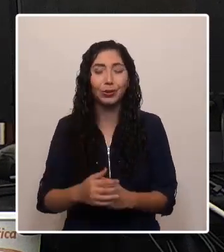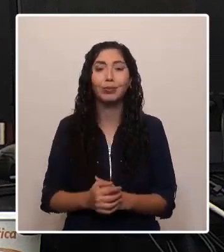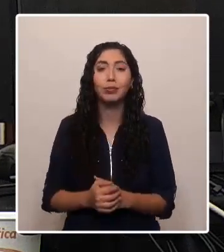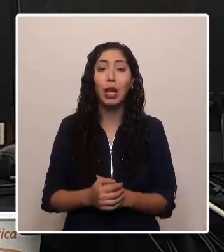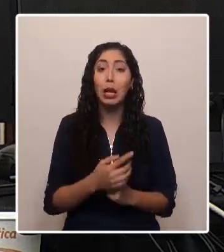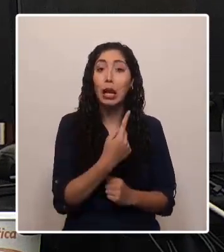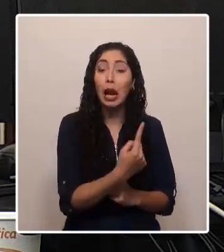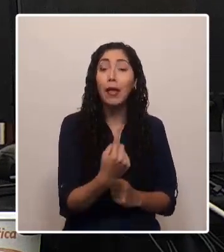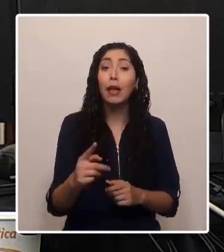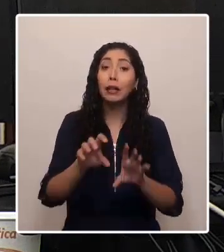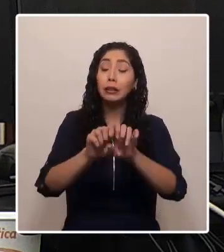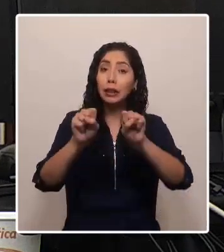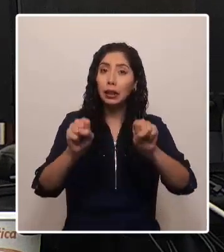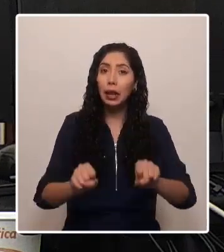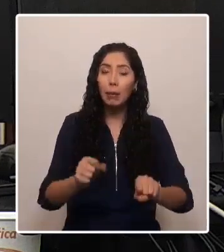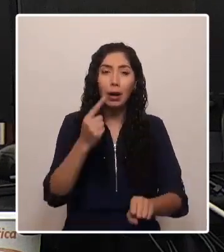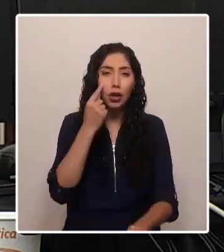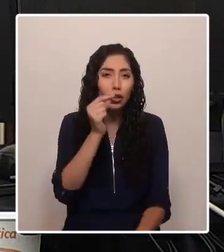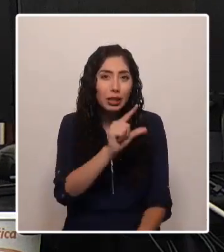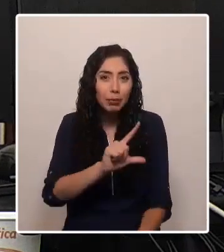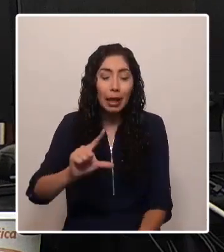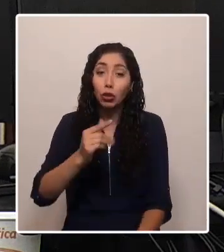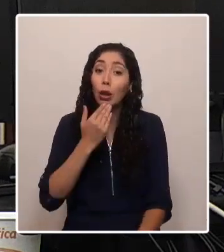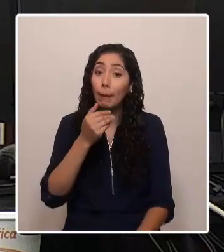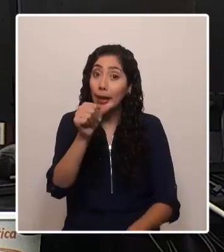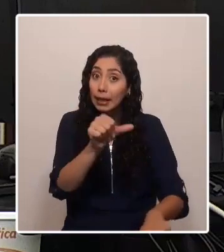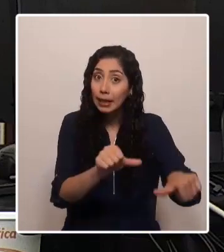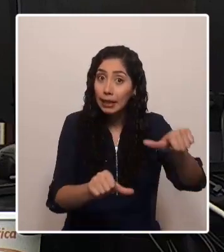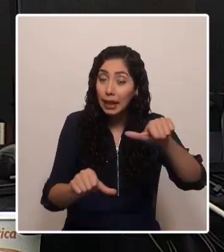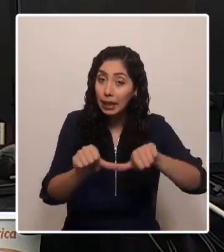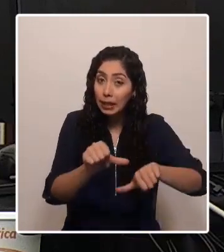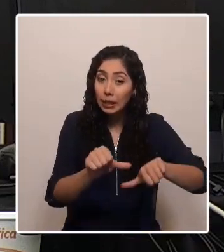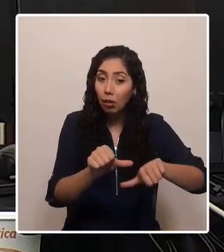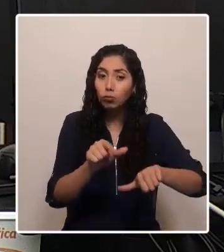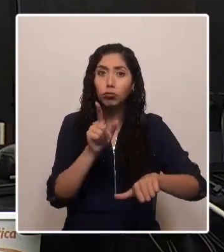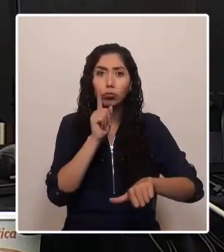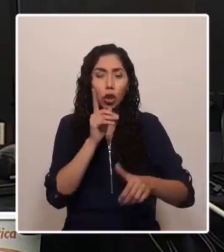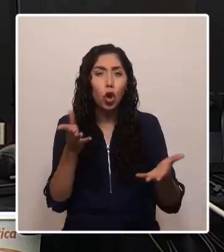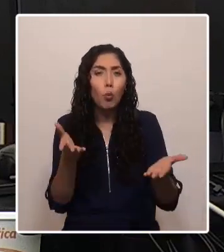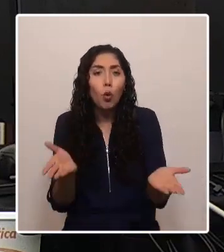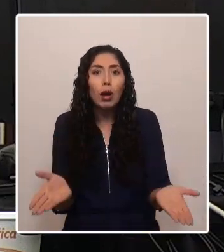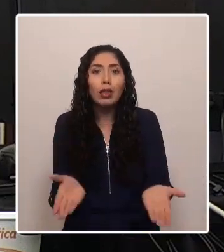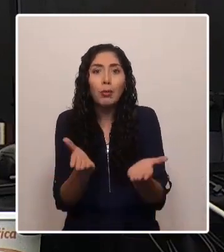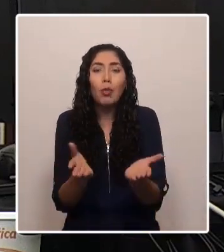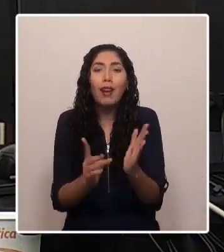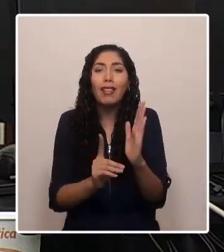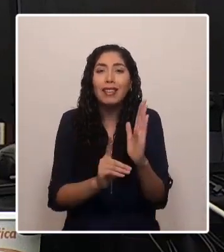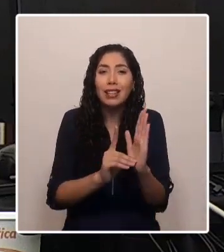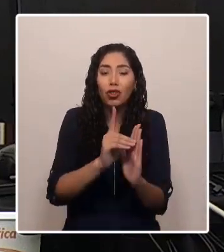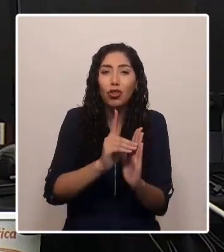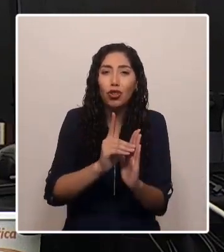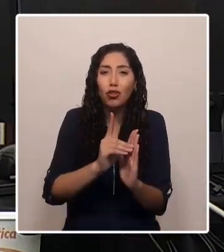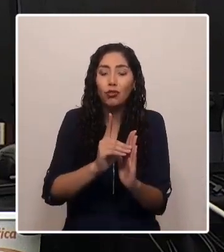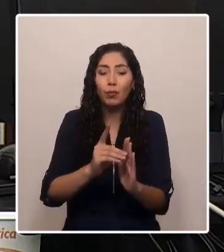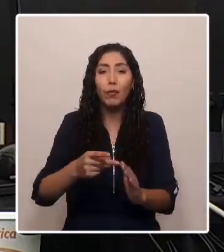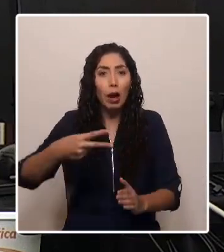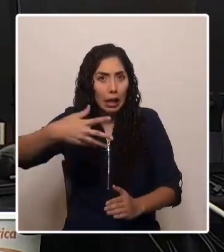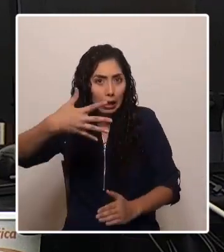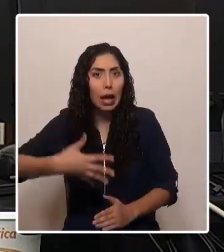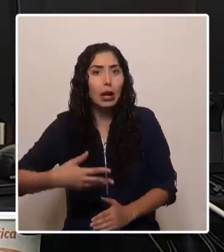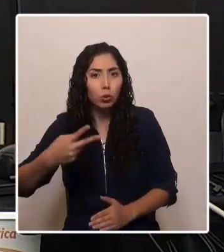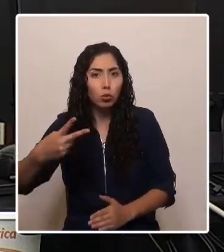conocimiento, incluido el de la ciencia, ha desarrollado criterios para estimular su desarrollo, validar sus saberes y prácticas, así